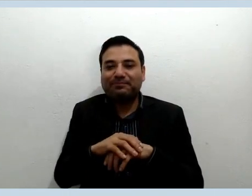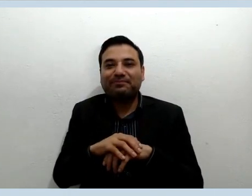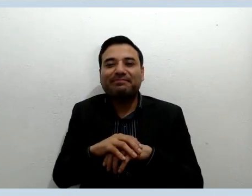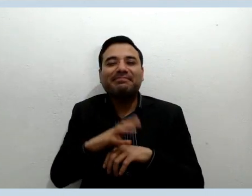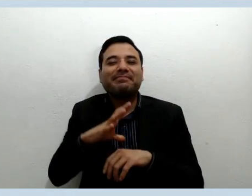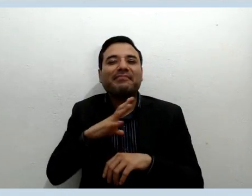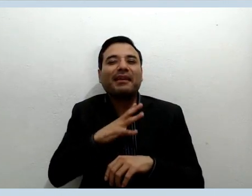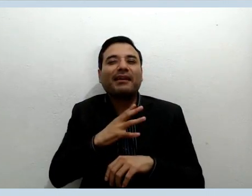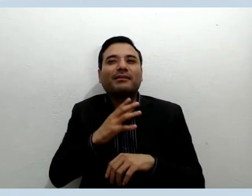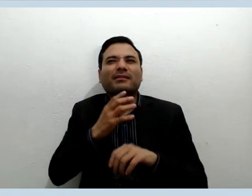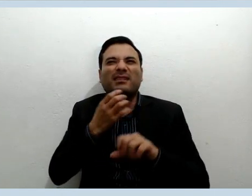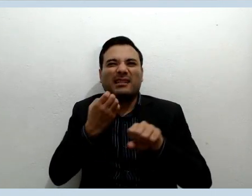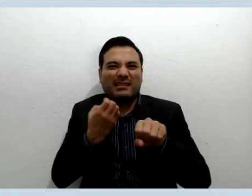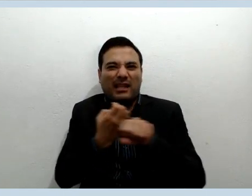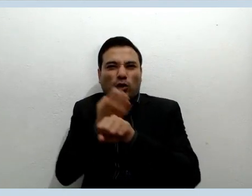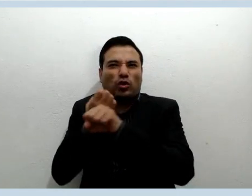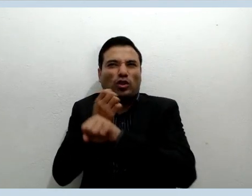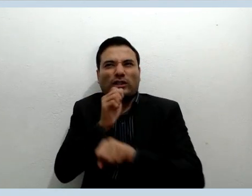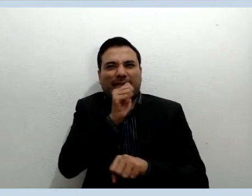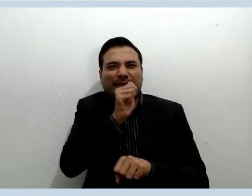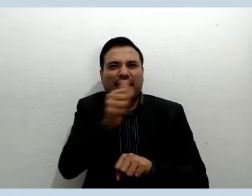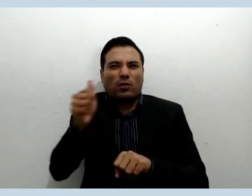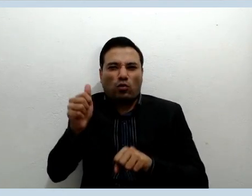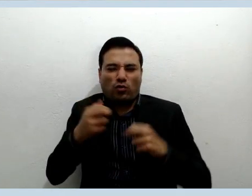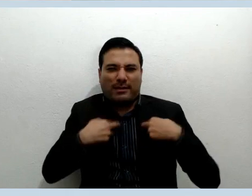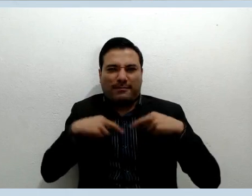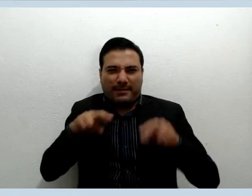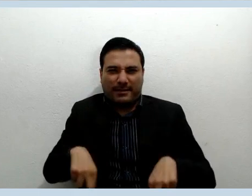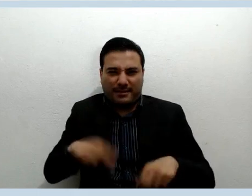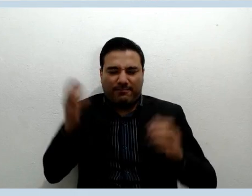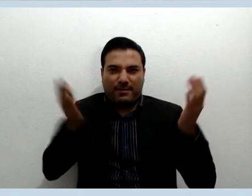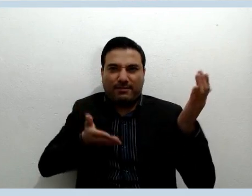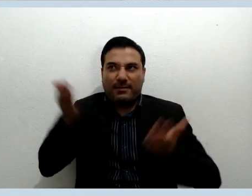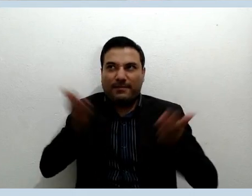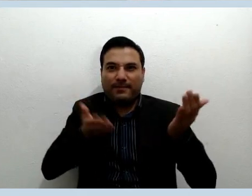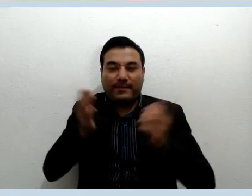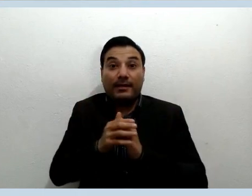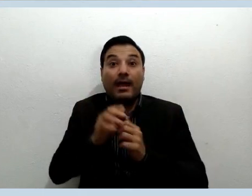una persona por estado creo que fue la primera vez que puntes logró descentralizarse